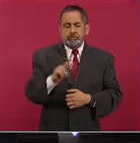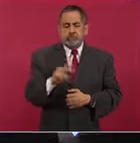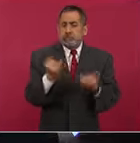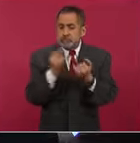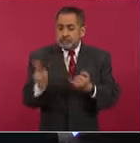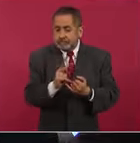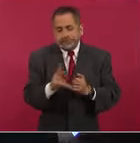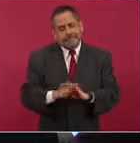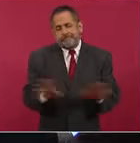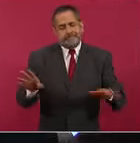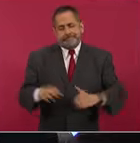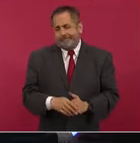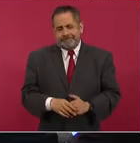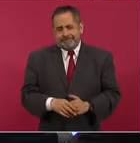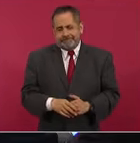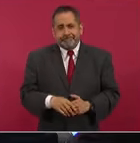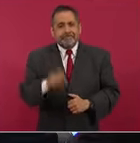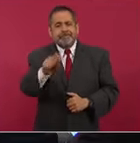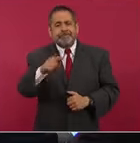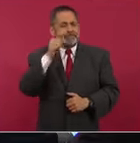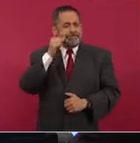Esto mismo de ayer.